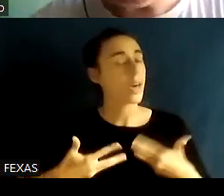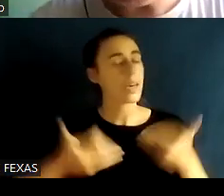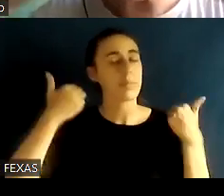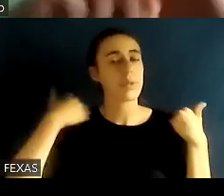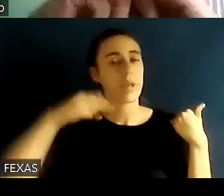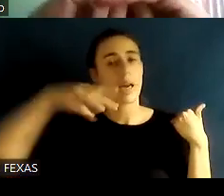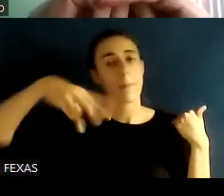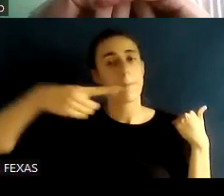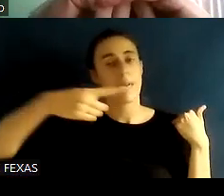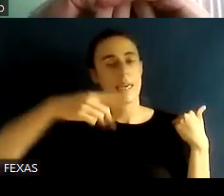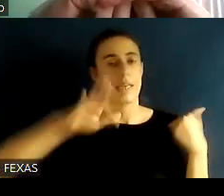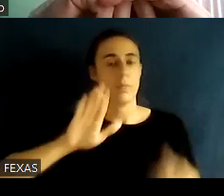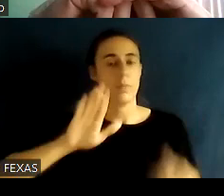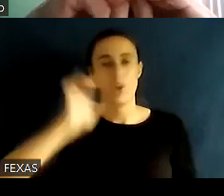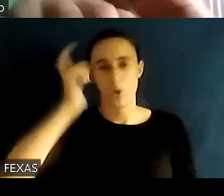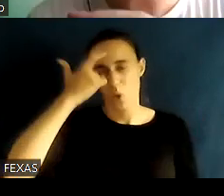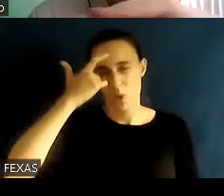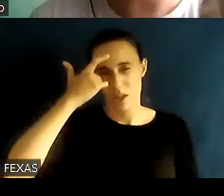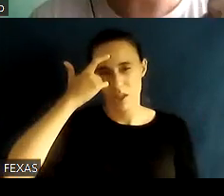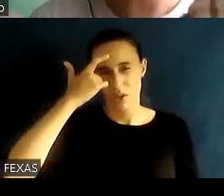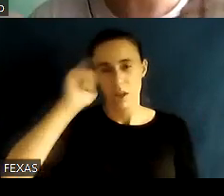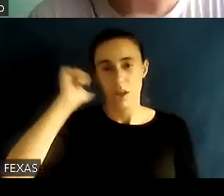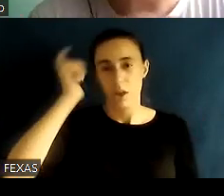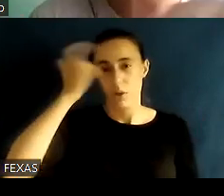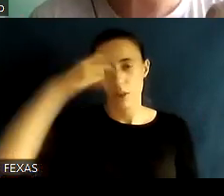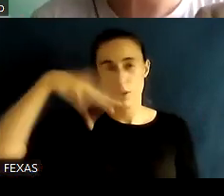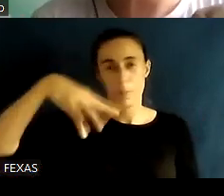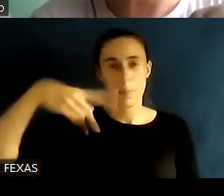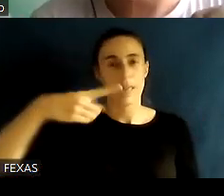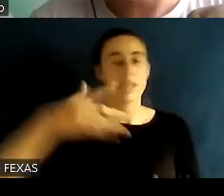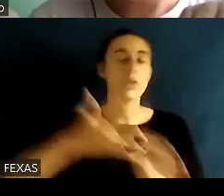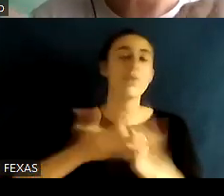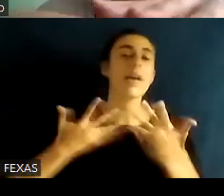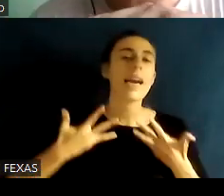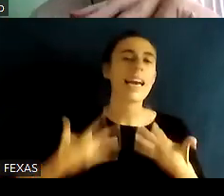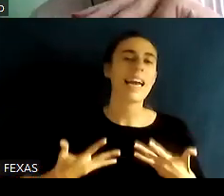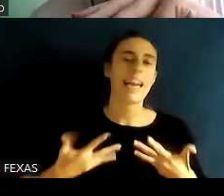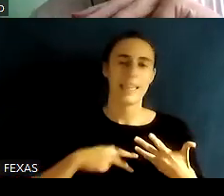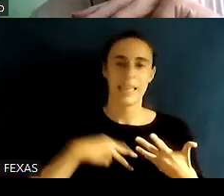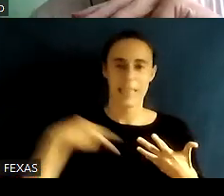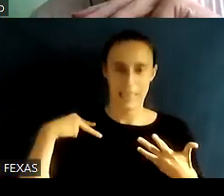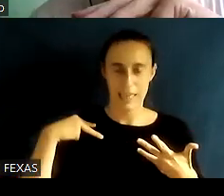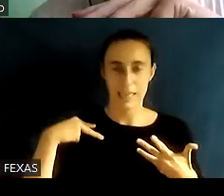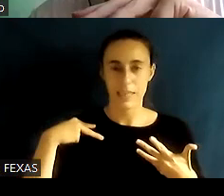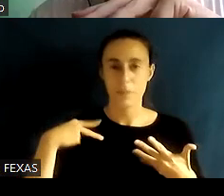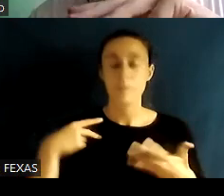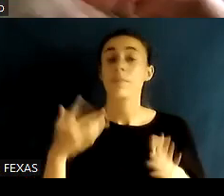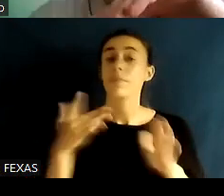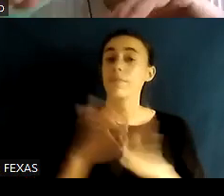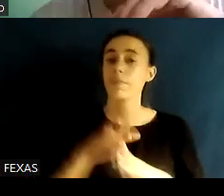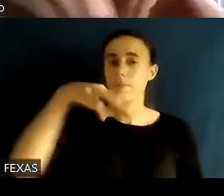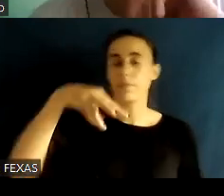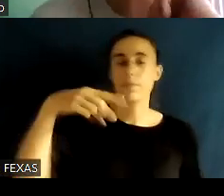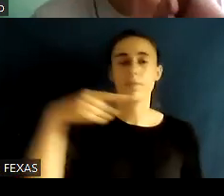concepto el magnesio es claramente es un relajante en general. Es decir, una adecuada toma de magnesio y